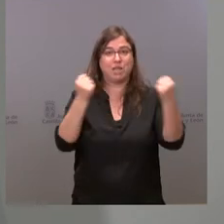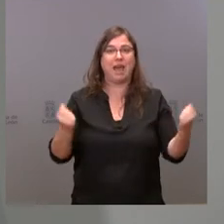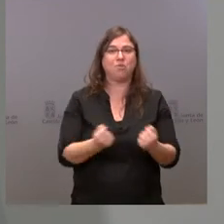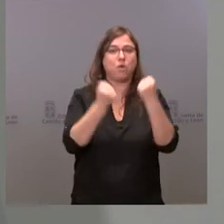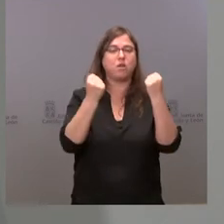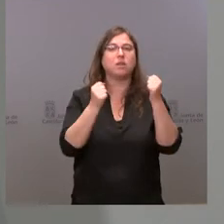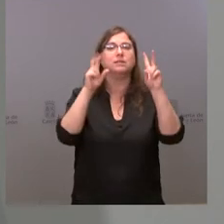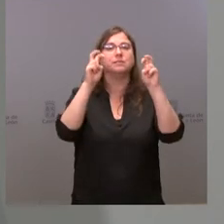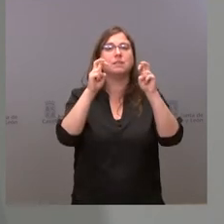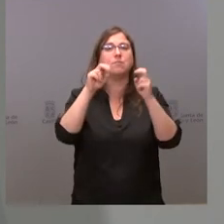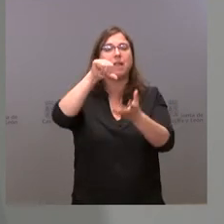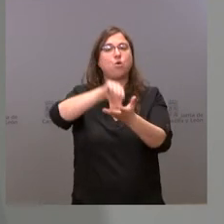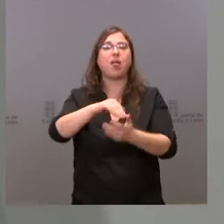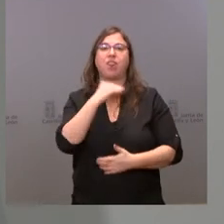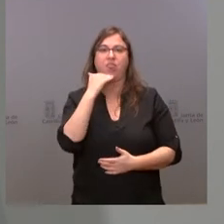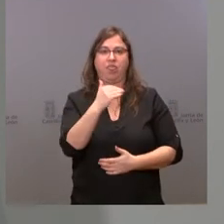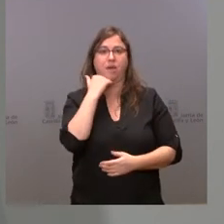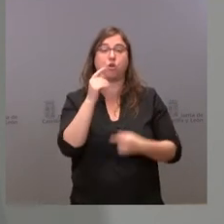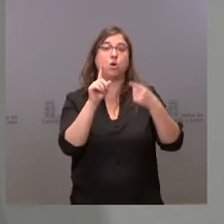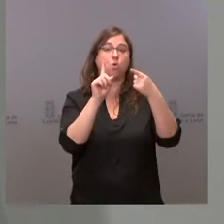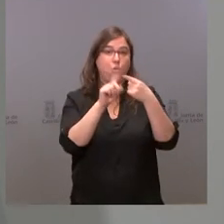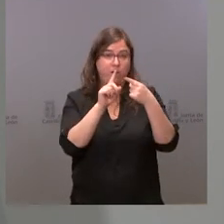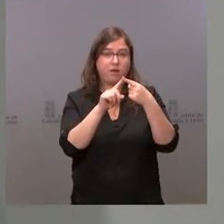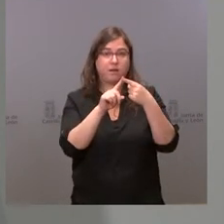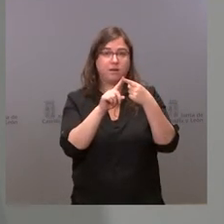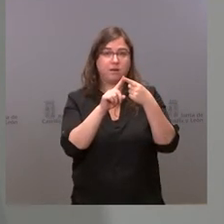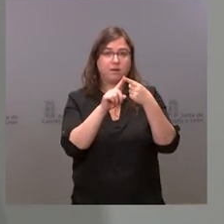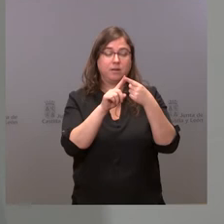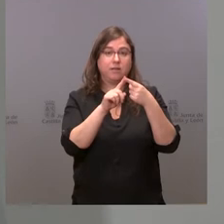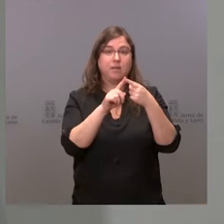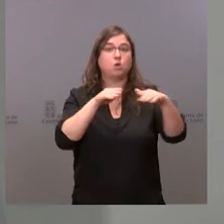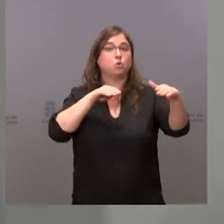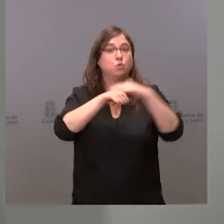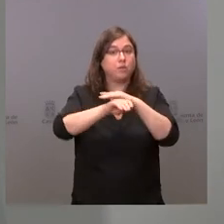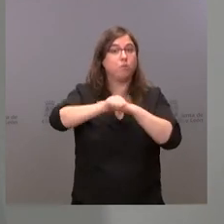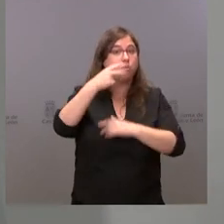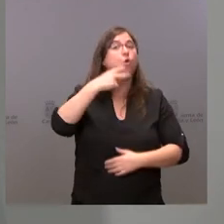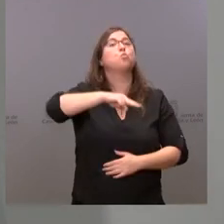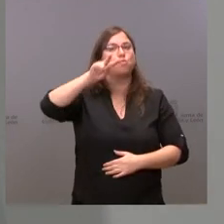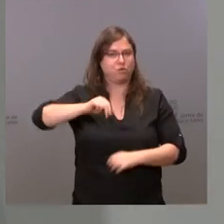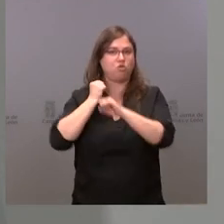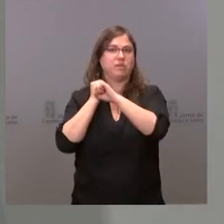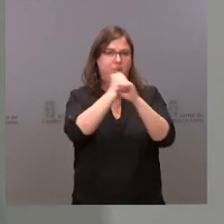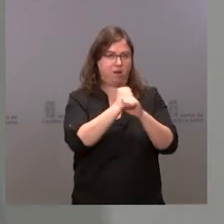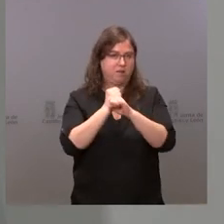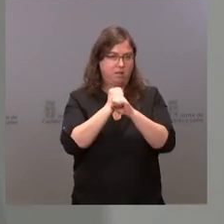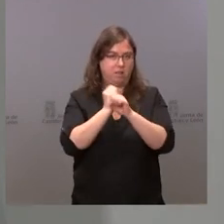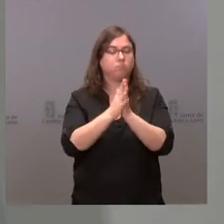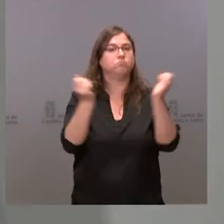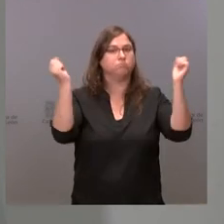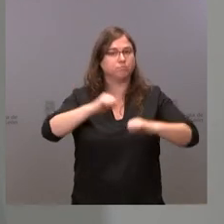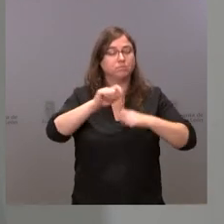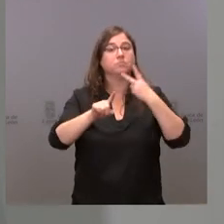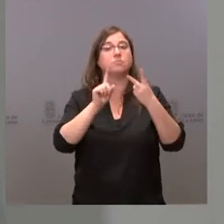con la ciudad de zamora una de ellas era la concesión de la subvención para el museo de la semana santa y la otra era el nuevo